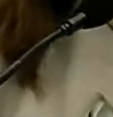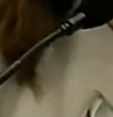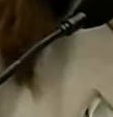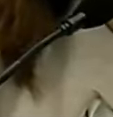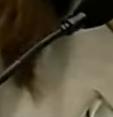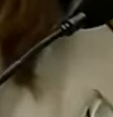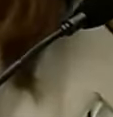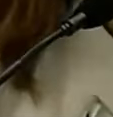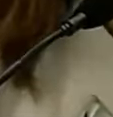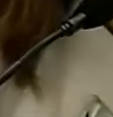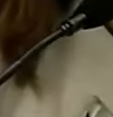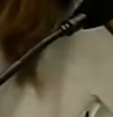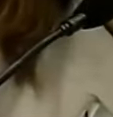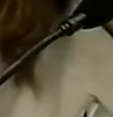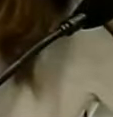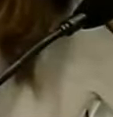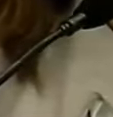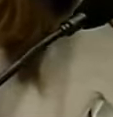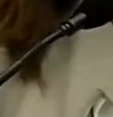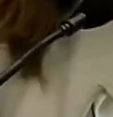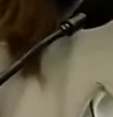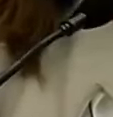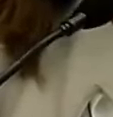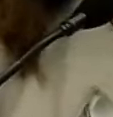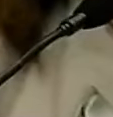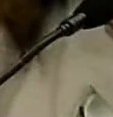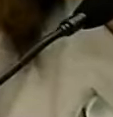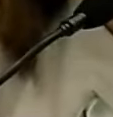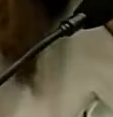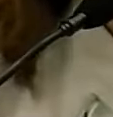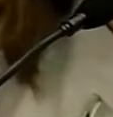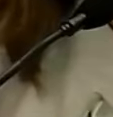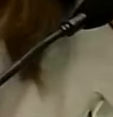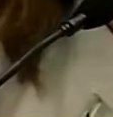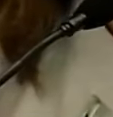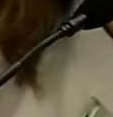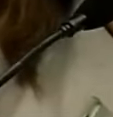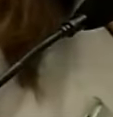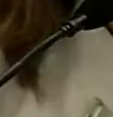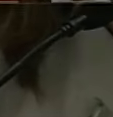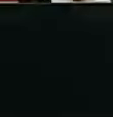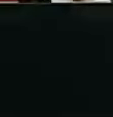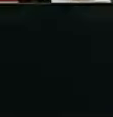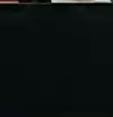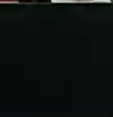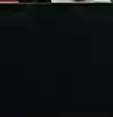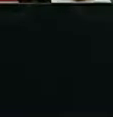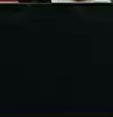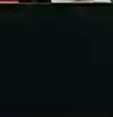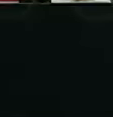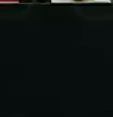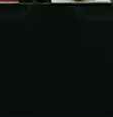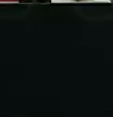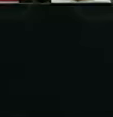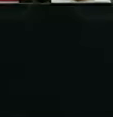continuar. Sabemos el sufrimiento que ha tenido y que tiene Rosario, como recién lo dijo su intendente, y que tenemos